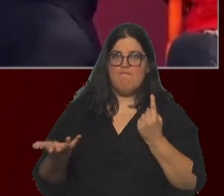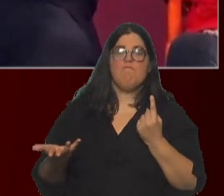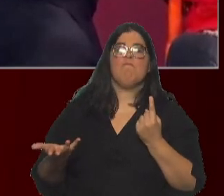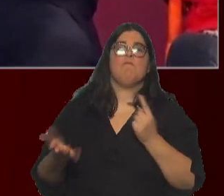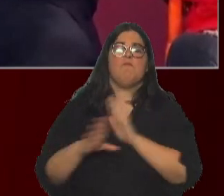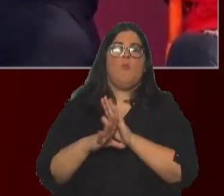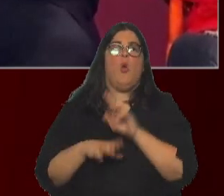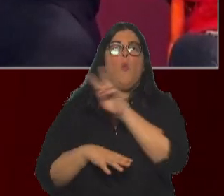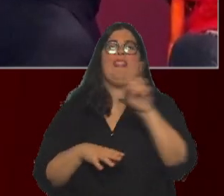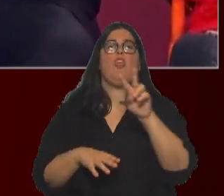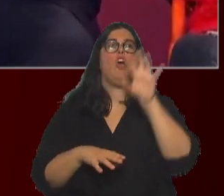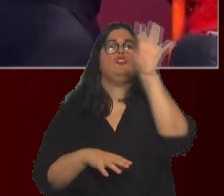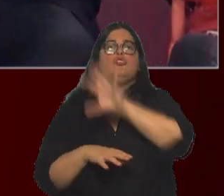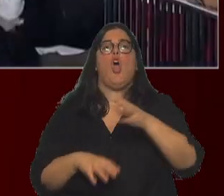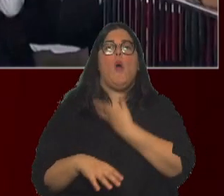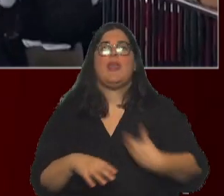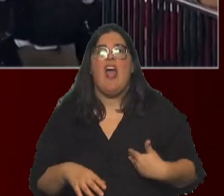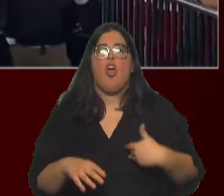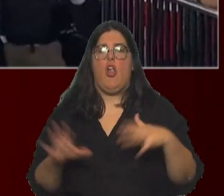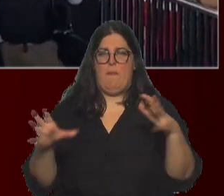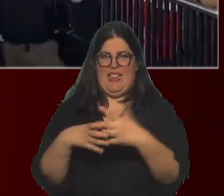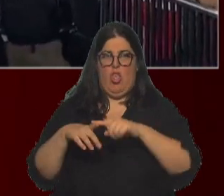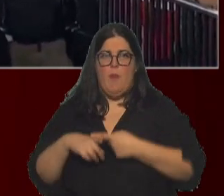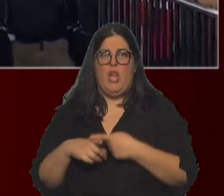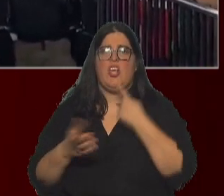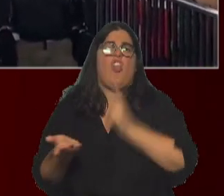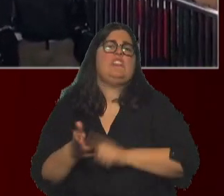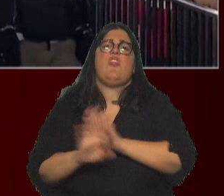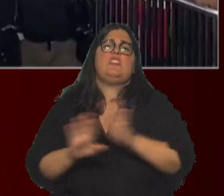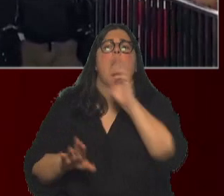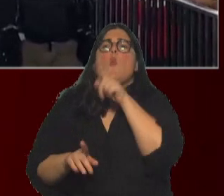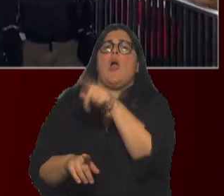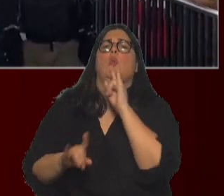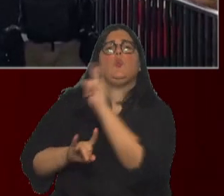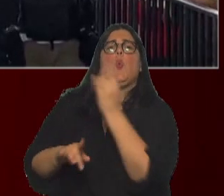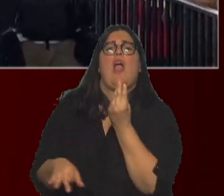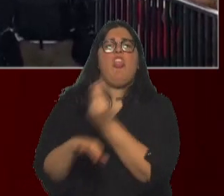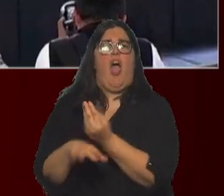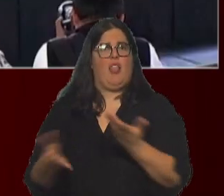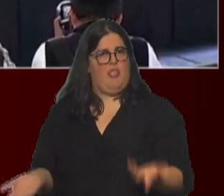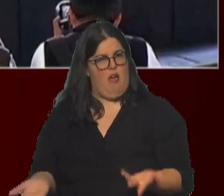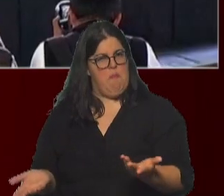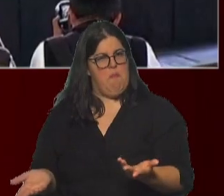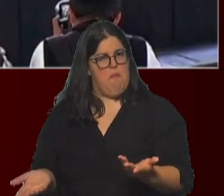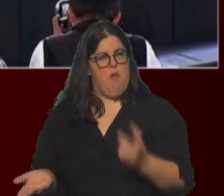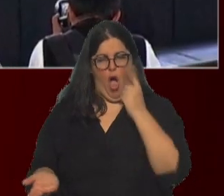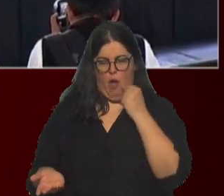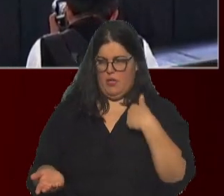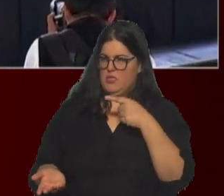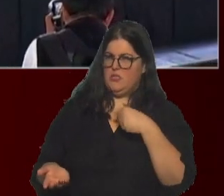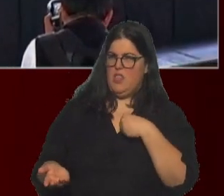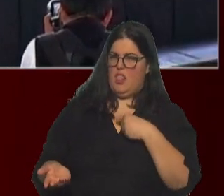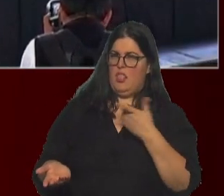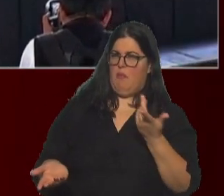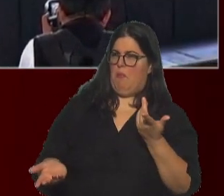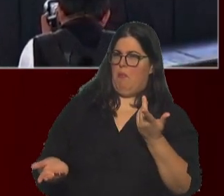22 gobernadores, la estructura del partido, diciendo ya está, se resolvió la candidata de Sheinbaum, y el Pepe López Obrador que dijo esto fue limpio,